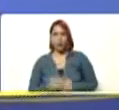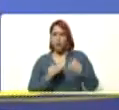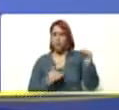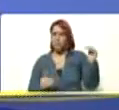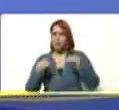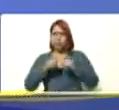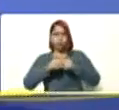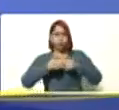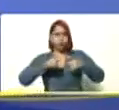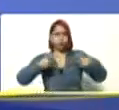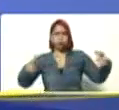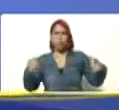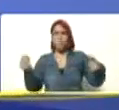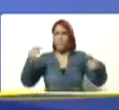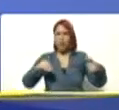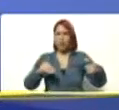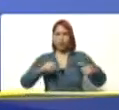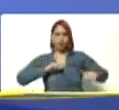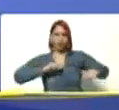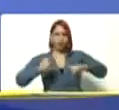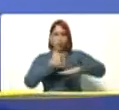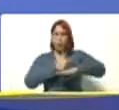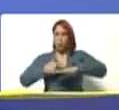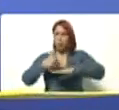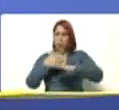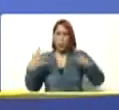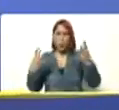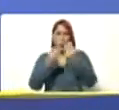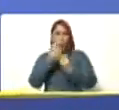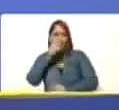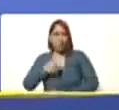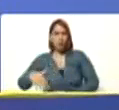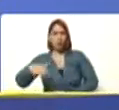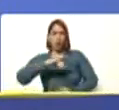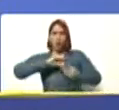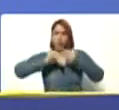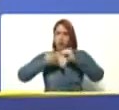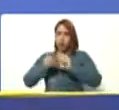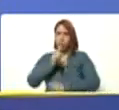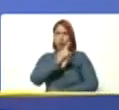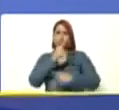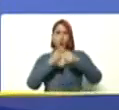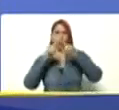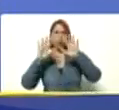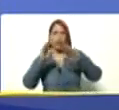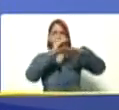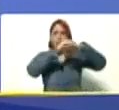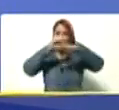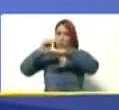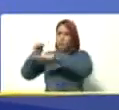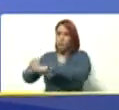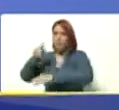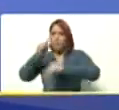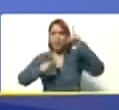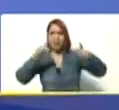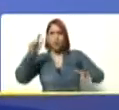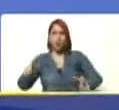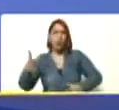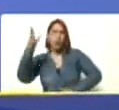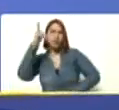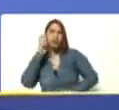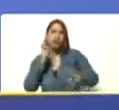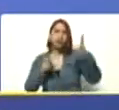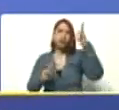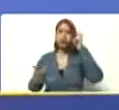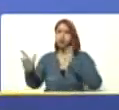acrecentarlo para gobernar con el pueblo a través del 1x10, consultar a la gente, oír a la